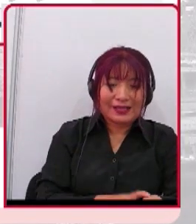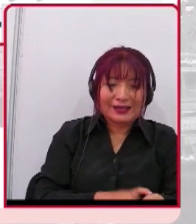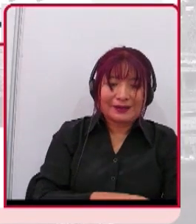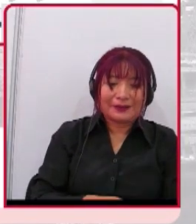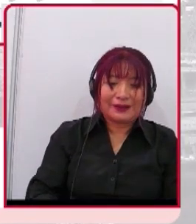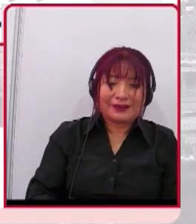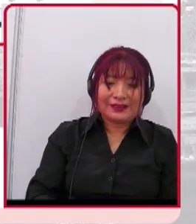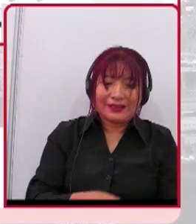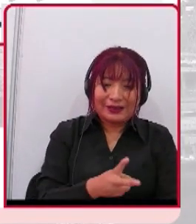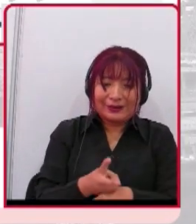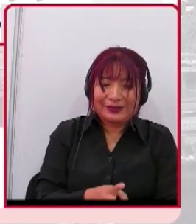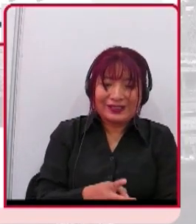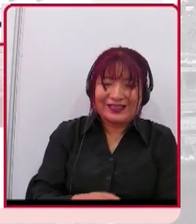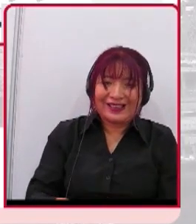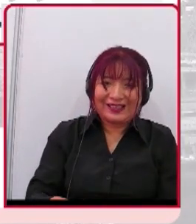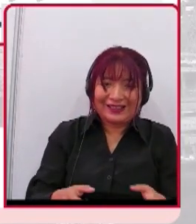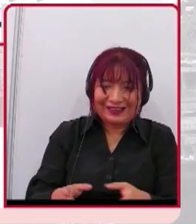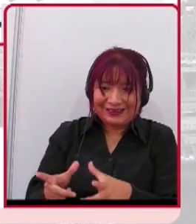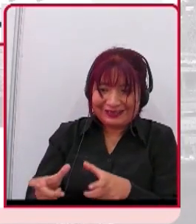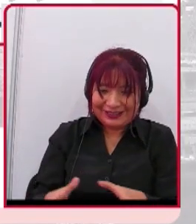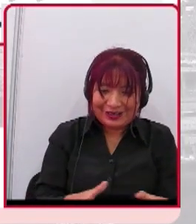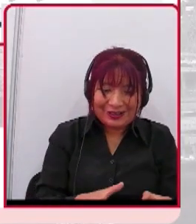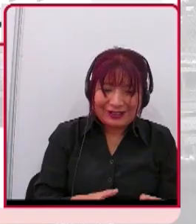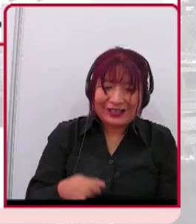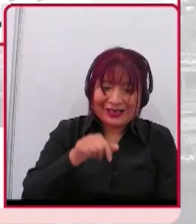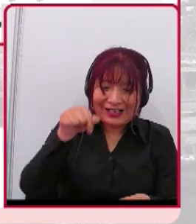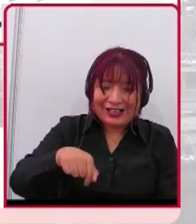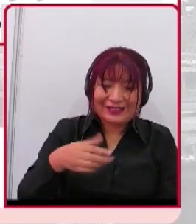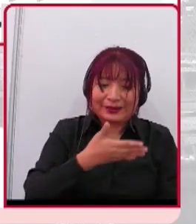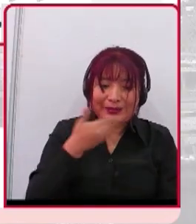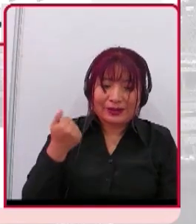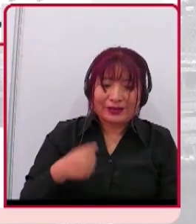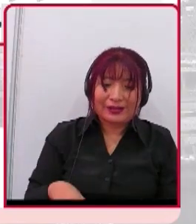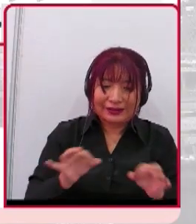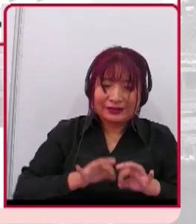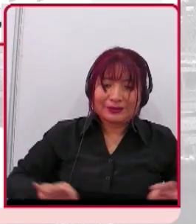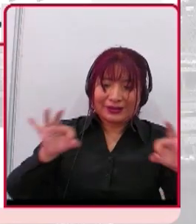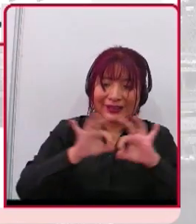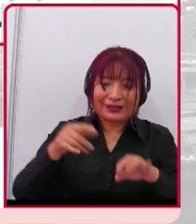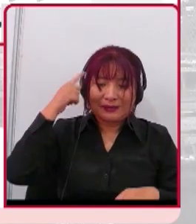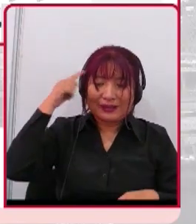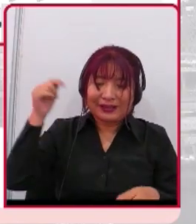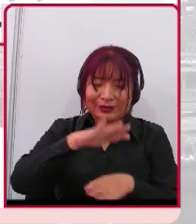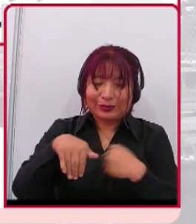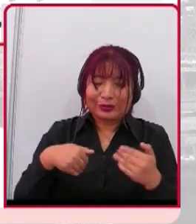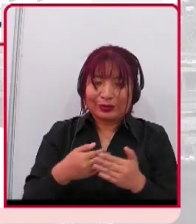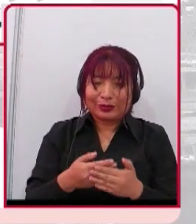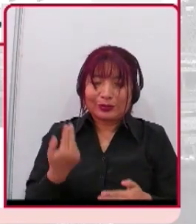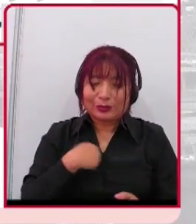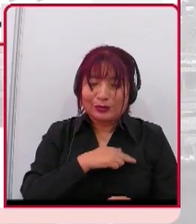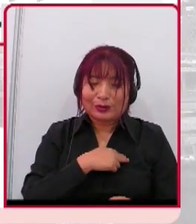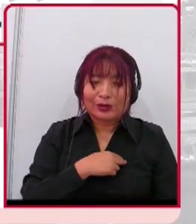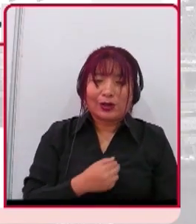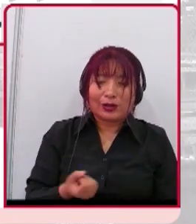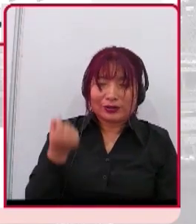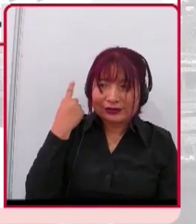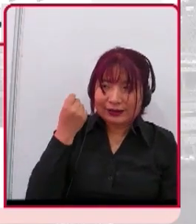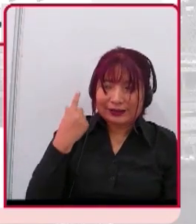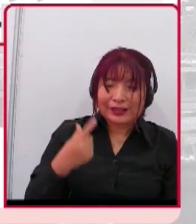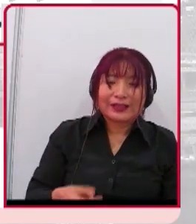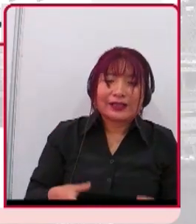vez implementado cada una de estas mejoras, para nosotros era importante monitorear de que cada una de estas